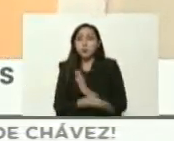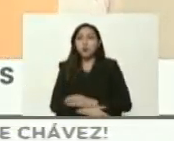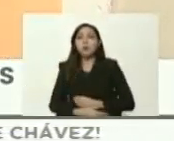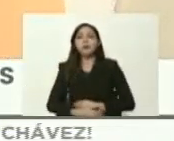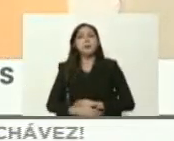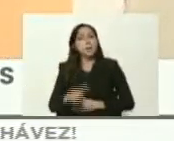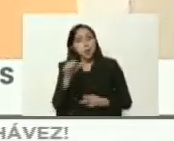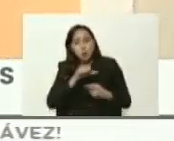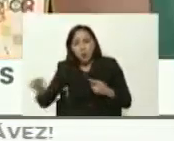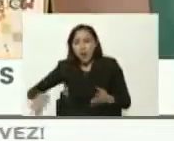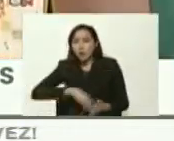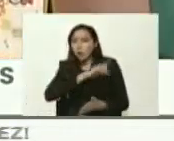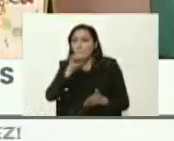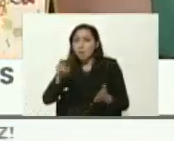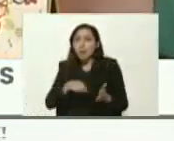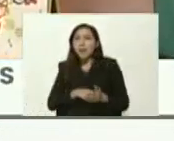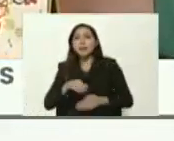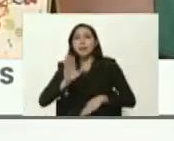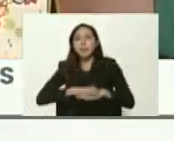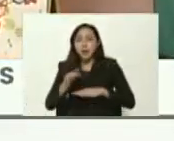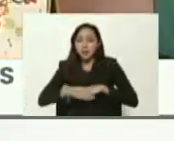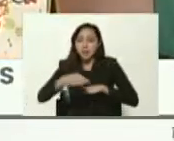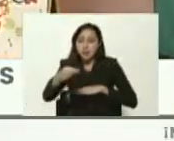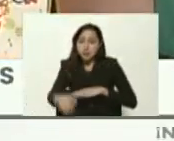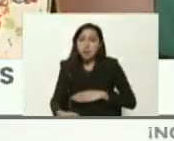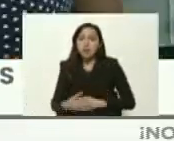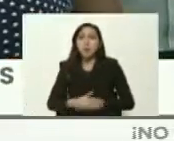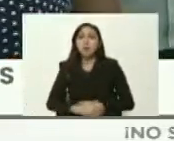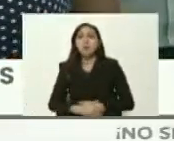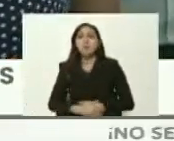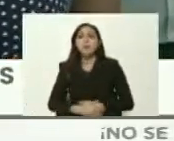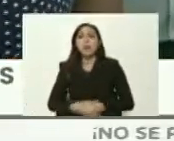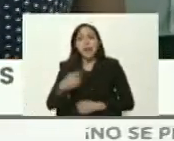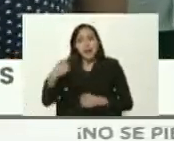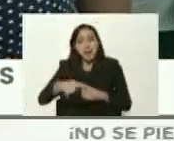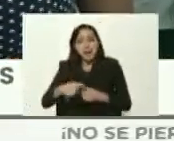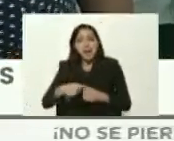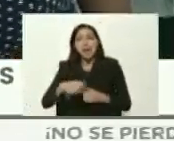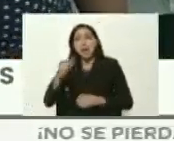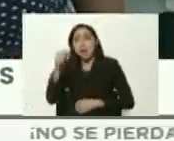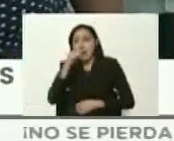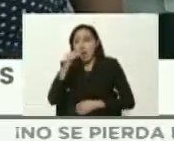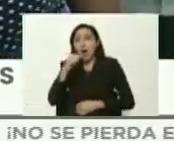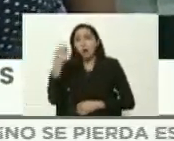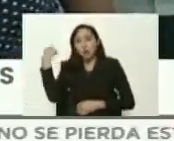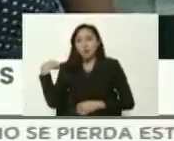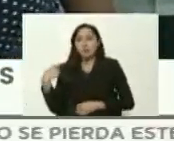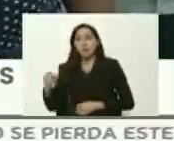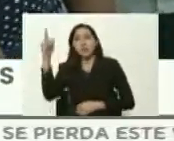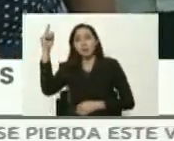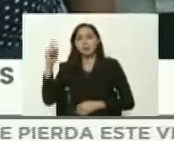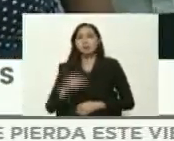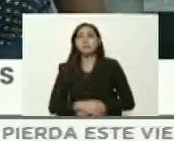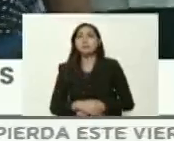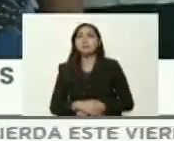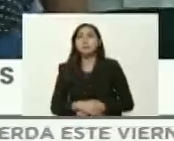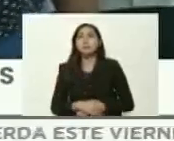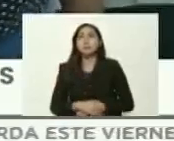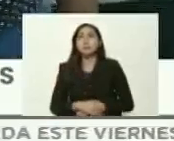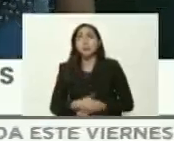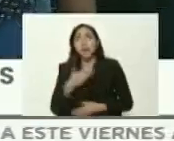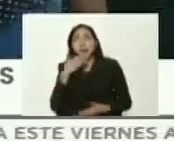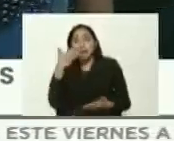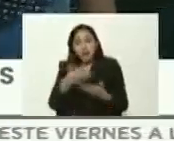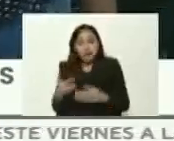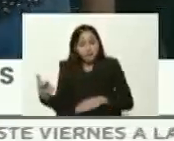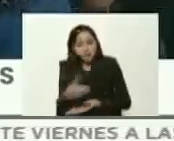lunes, pero para que en nuestro municipio no nos falte el preciado líquido como es el gas, y dándole las gracias a nuestro gobernador